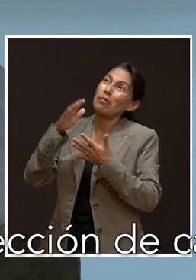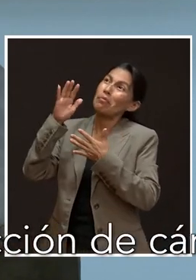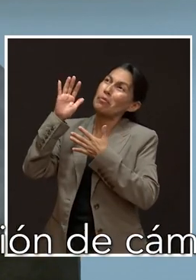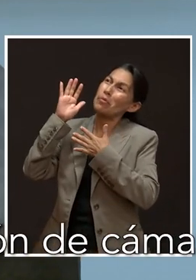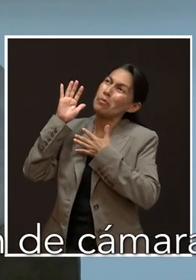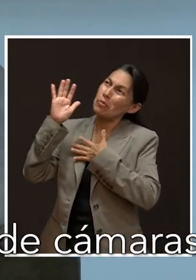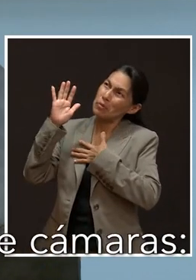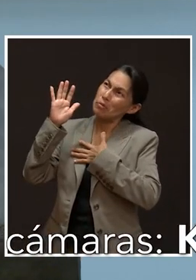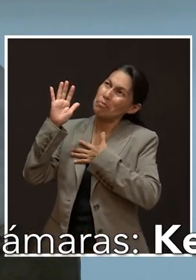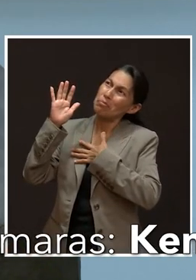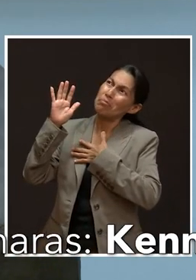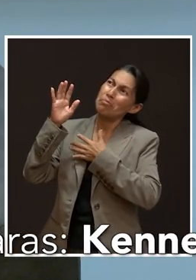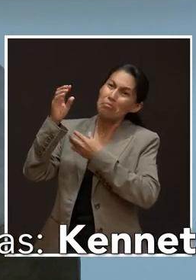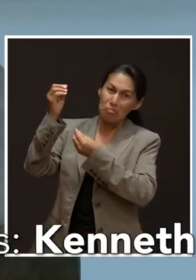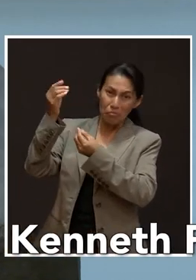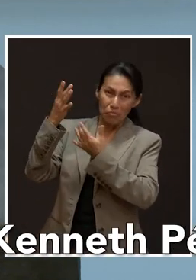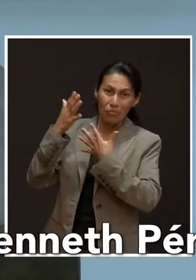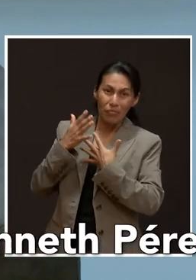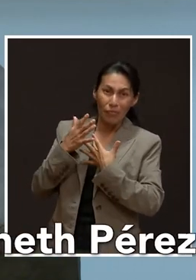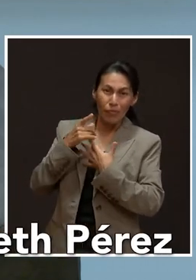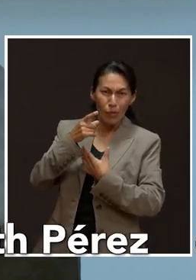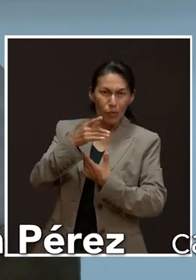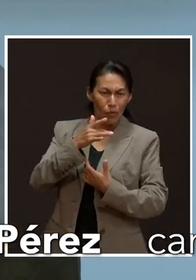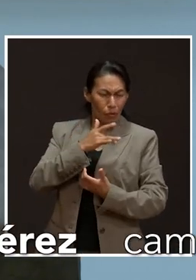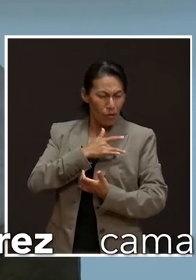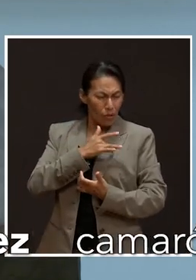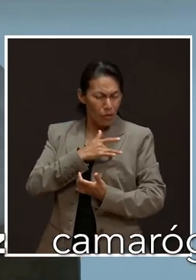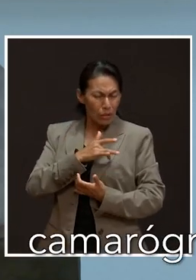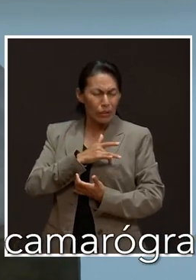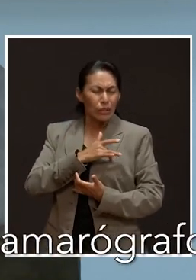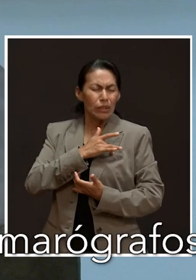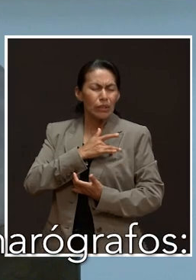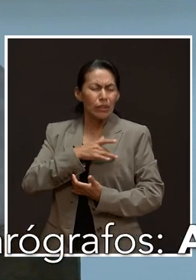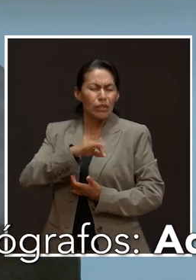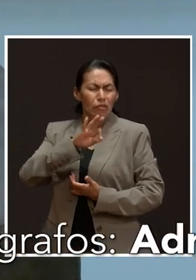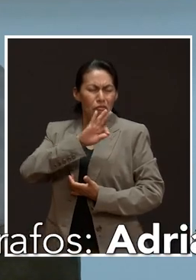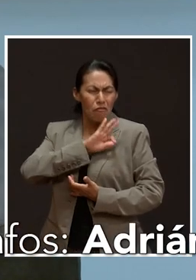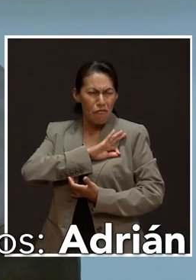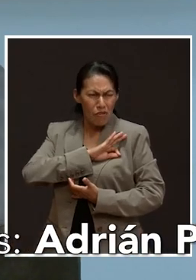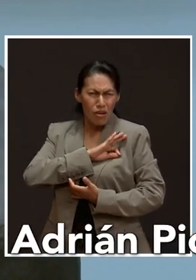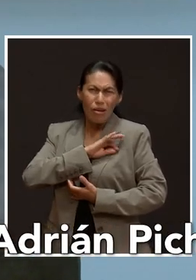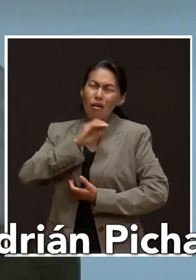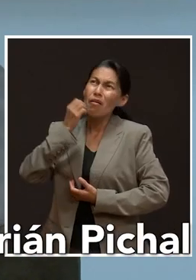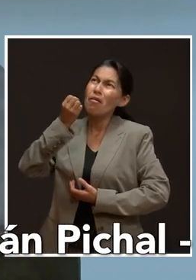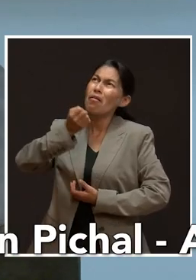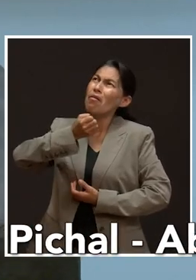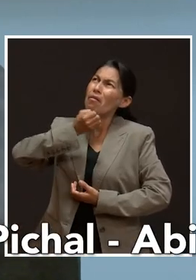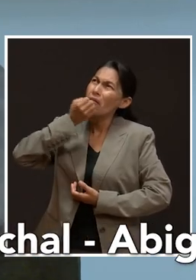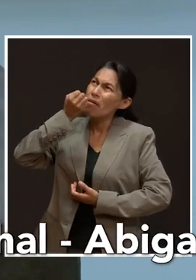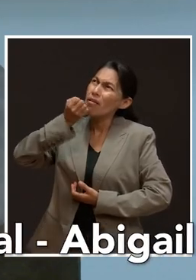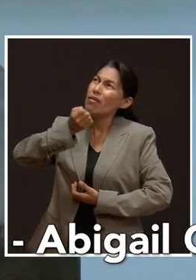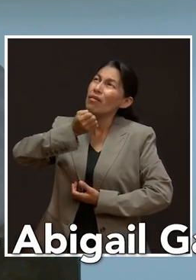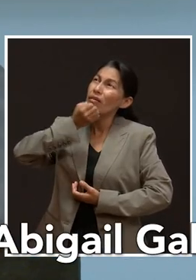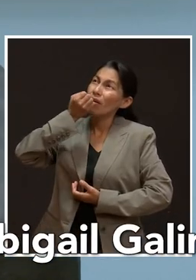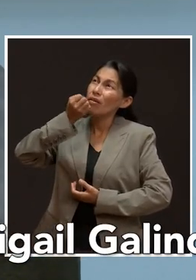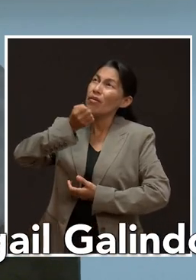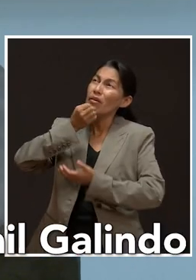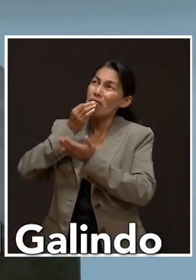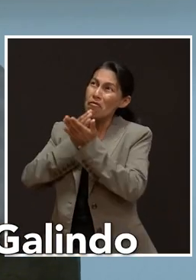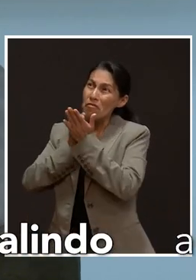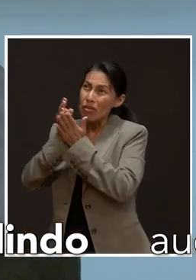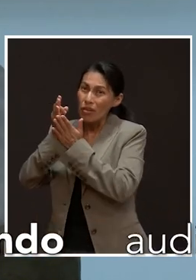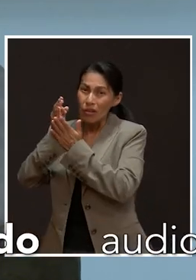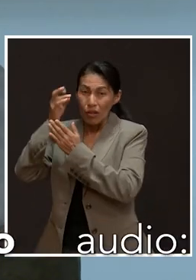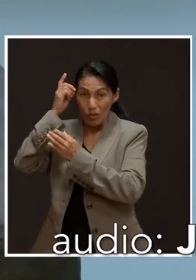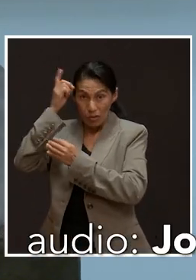Y al obedecer sus mandatos de amor, recibirás la promesa que Él te ha dado para ti. Que has cultivado en tu corazón